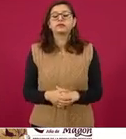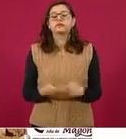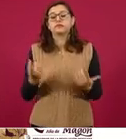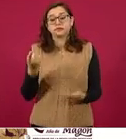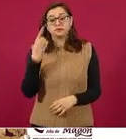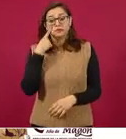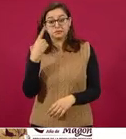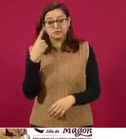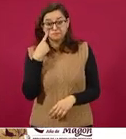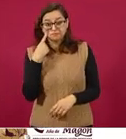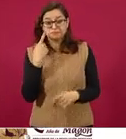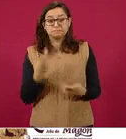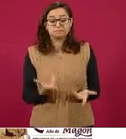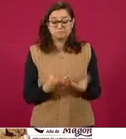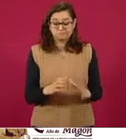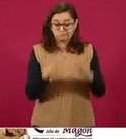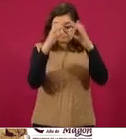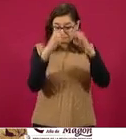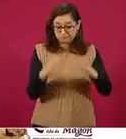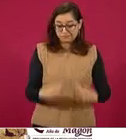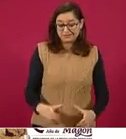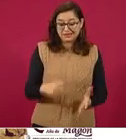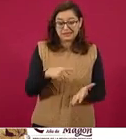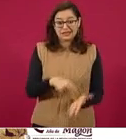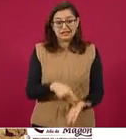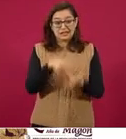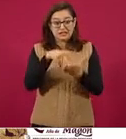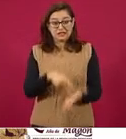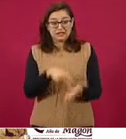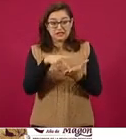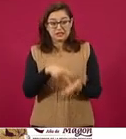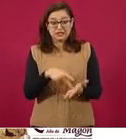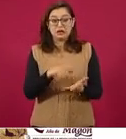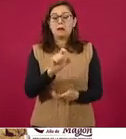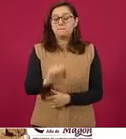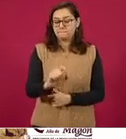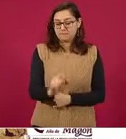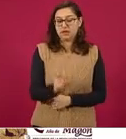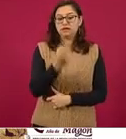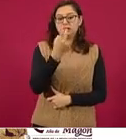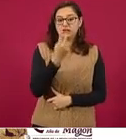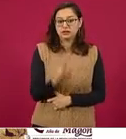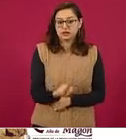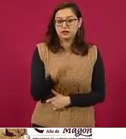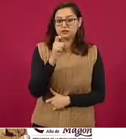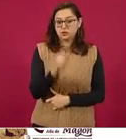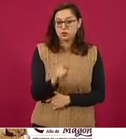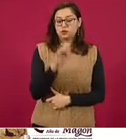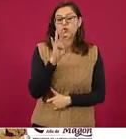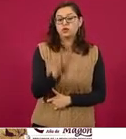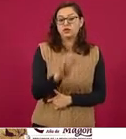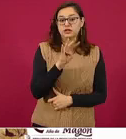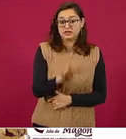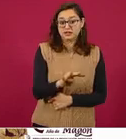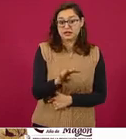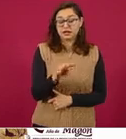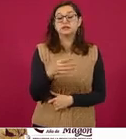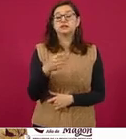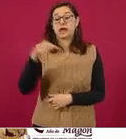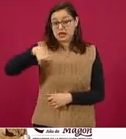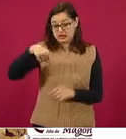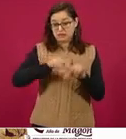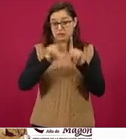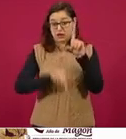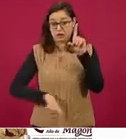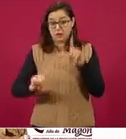el precio promedió la semana pasada 23 pesos con 16 centavos. Mientras que en el mercado internacional,